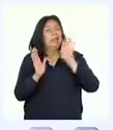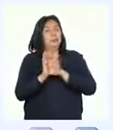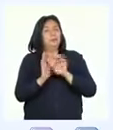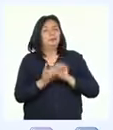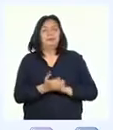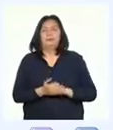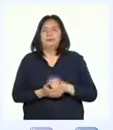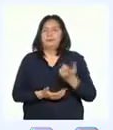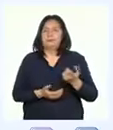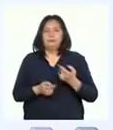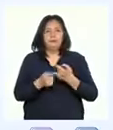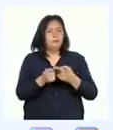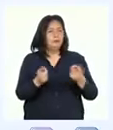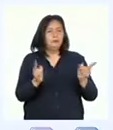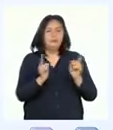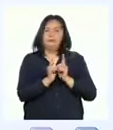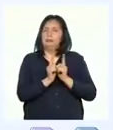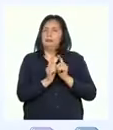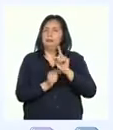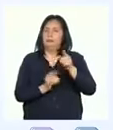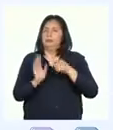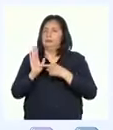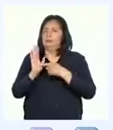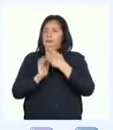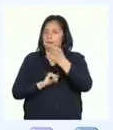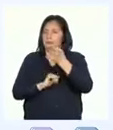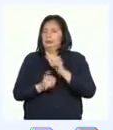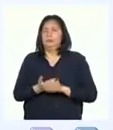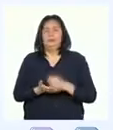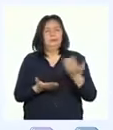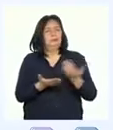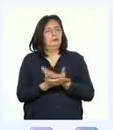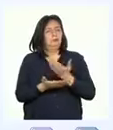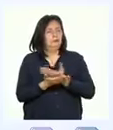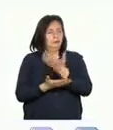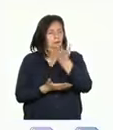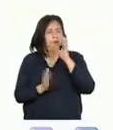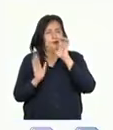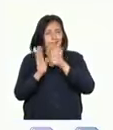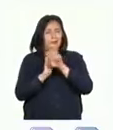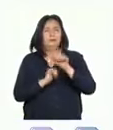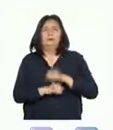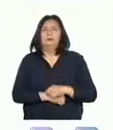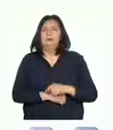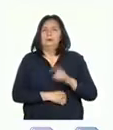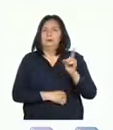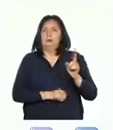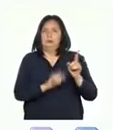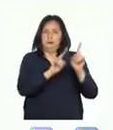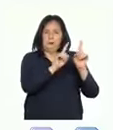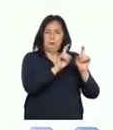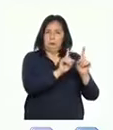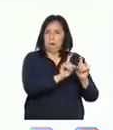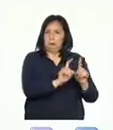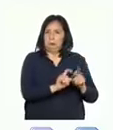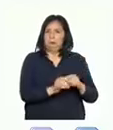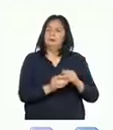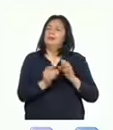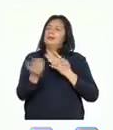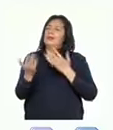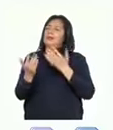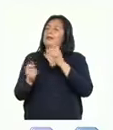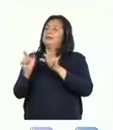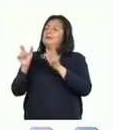ejemplo, en un pastel. Déjenme mostrarles con una nueva situación. En una encuesta se entrevista a